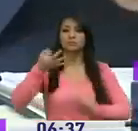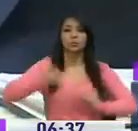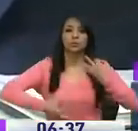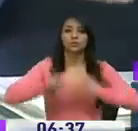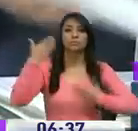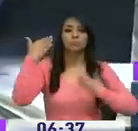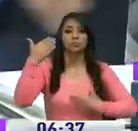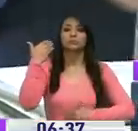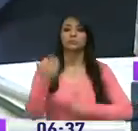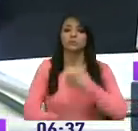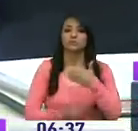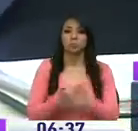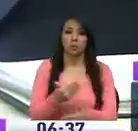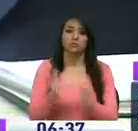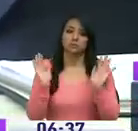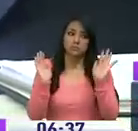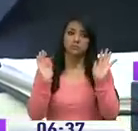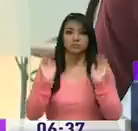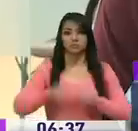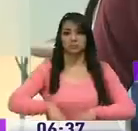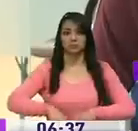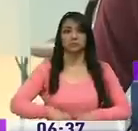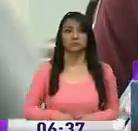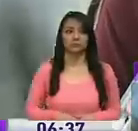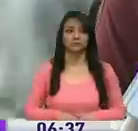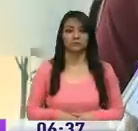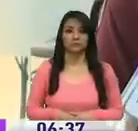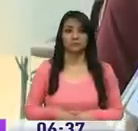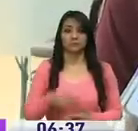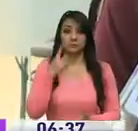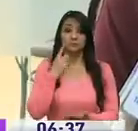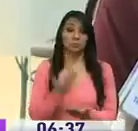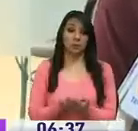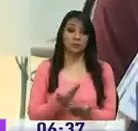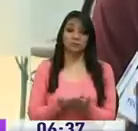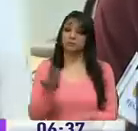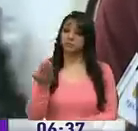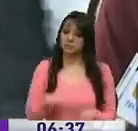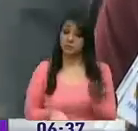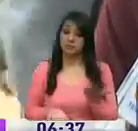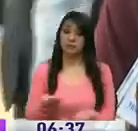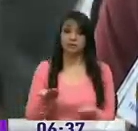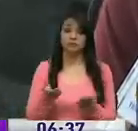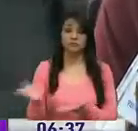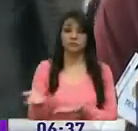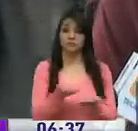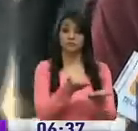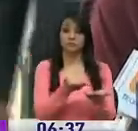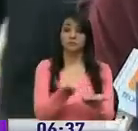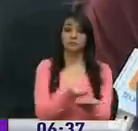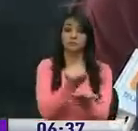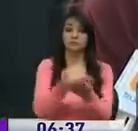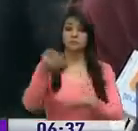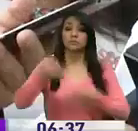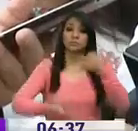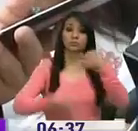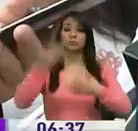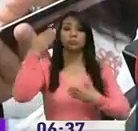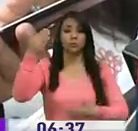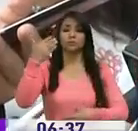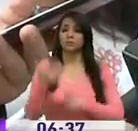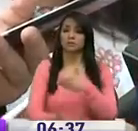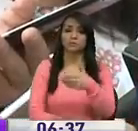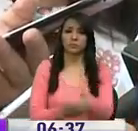más adelante si lo creyeran conveniente estos elementos podrían Conducir a la a la presentación de un juicio político en lo posterior que